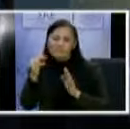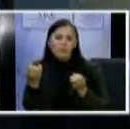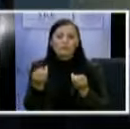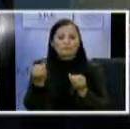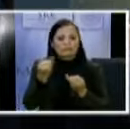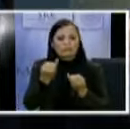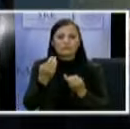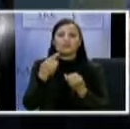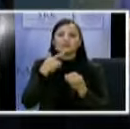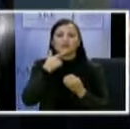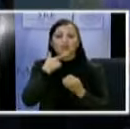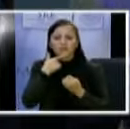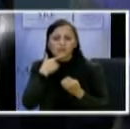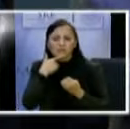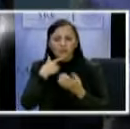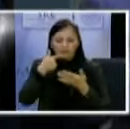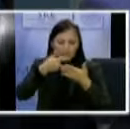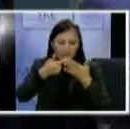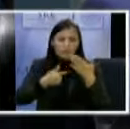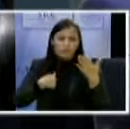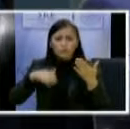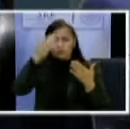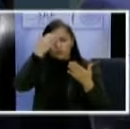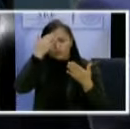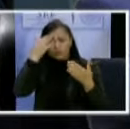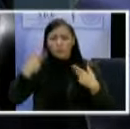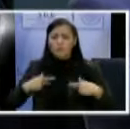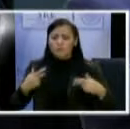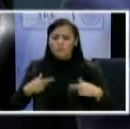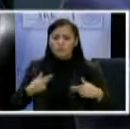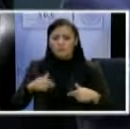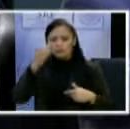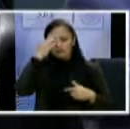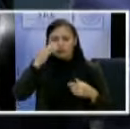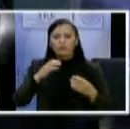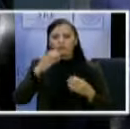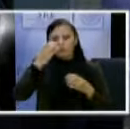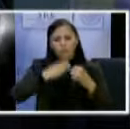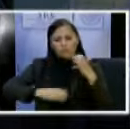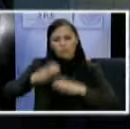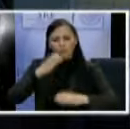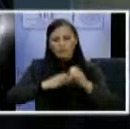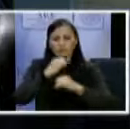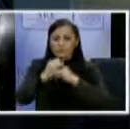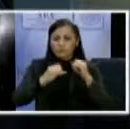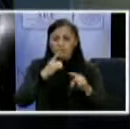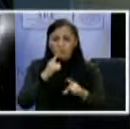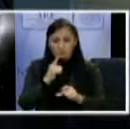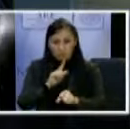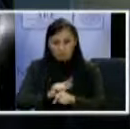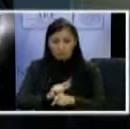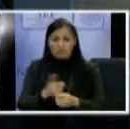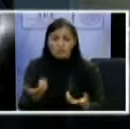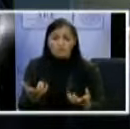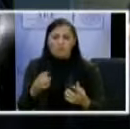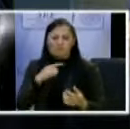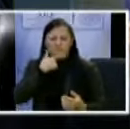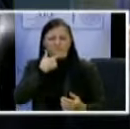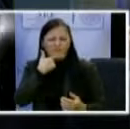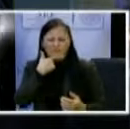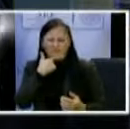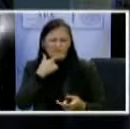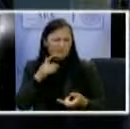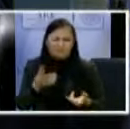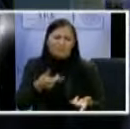en inglés, etcétera. Yo conozco gente que estudia comercio internacional y no habla inglés. Pues digo, ¿cómo puede